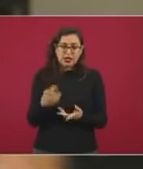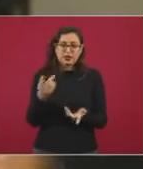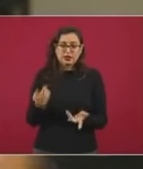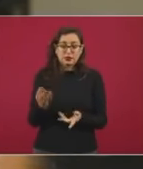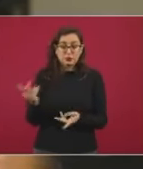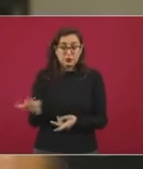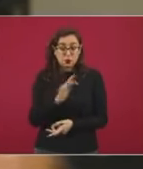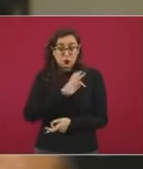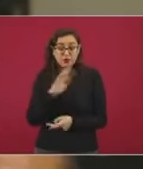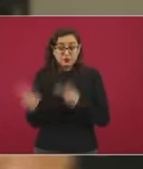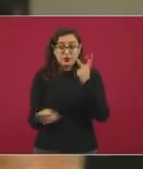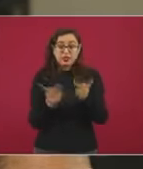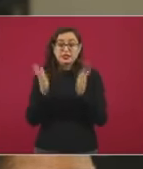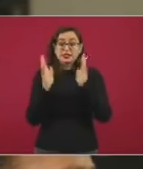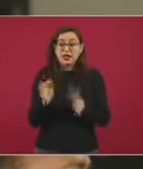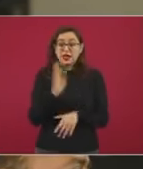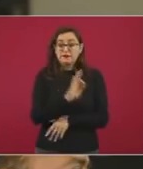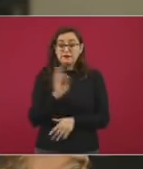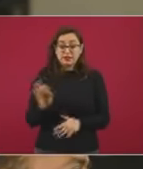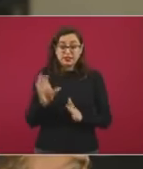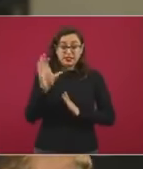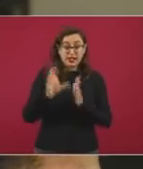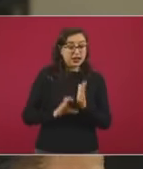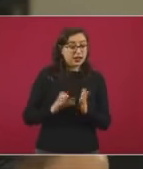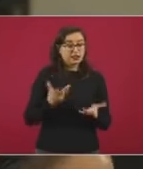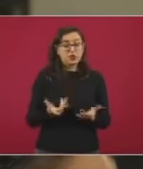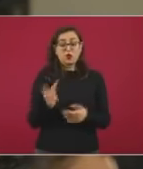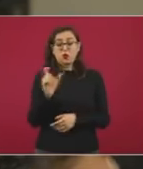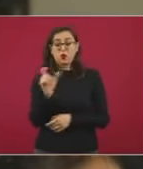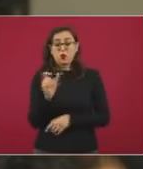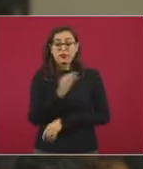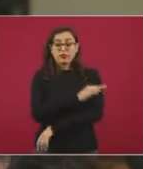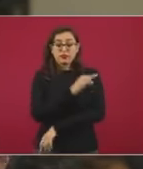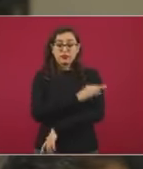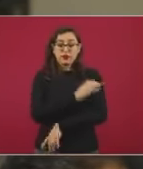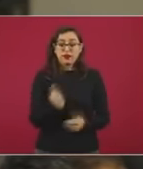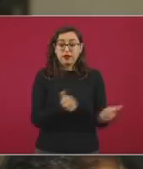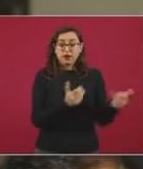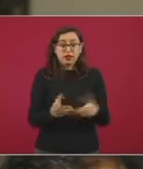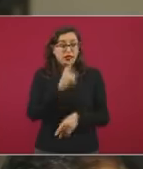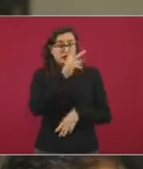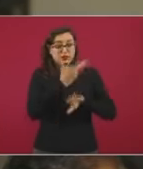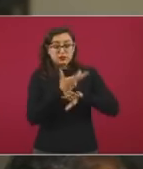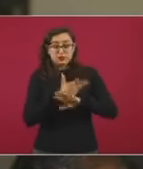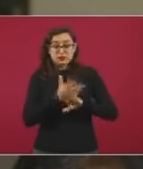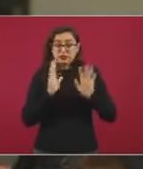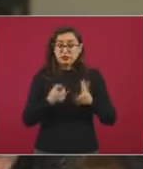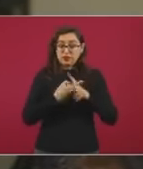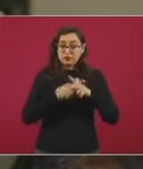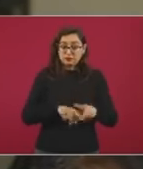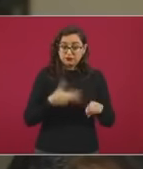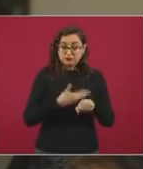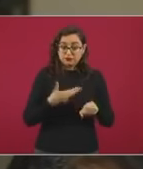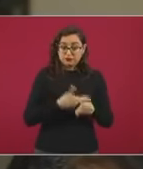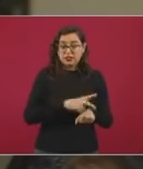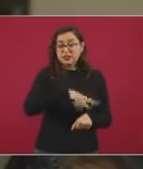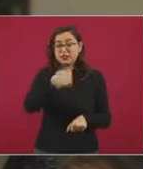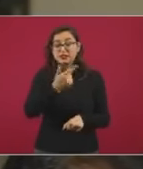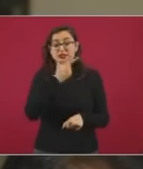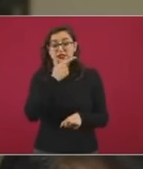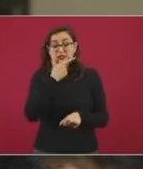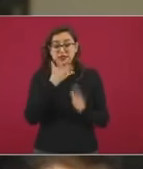Si ya hay calendario específico para la llegada de las vacunas de Pfizer, ya que en Estados Unidos ya se está haciendo el procedimiento, en Inglaterra ya se